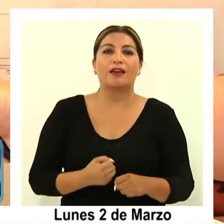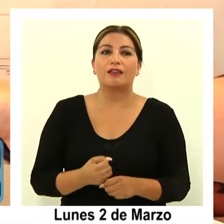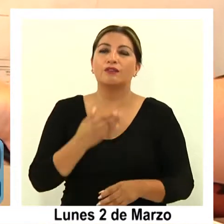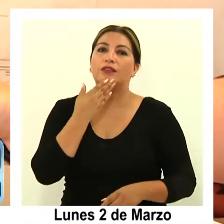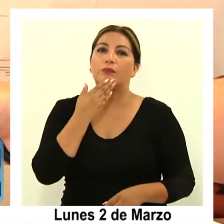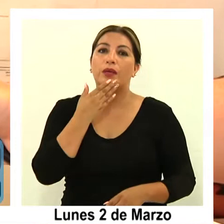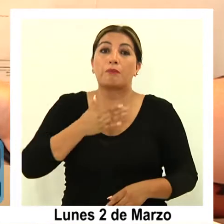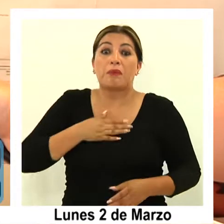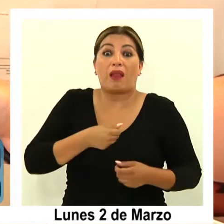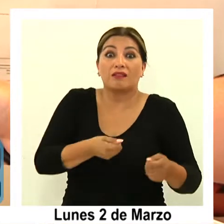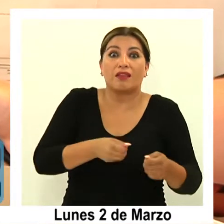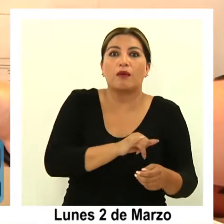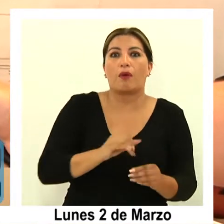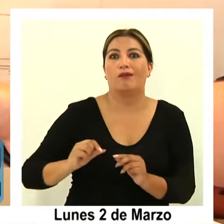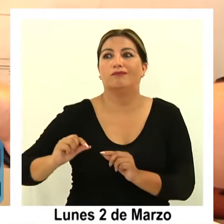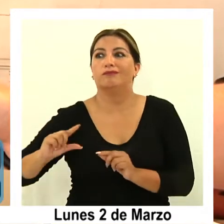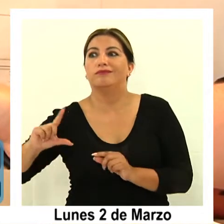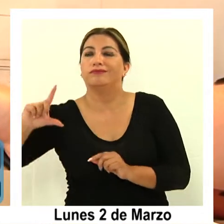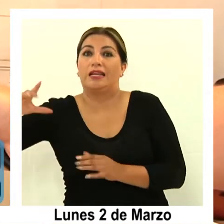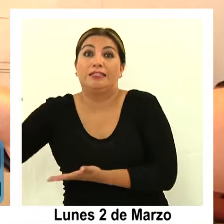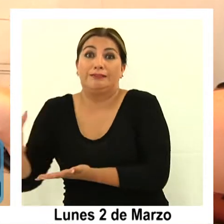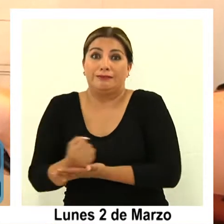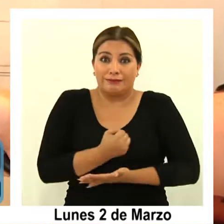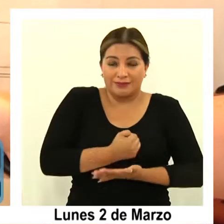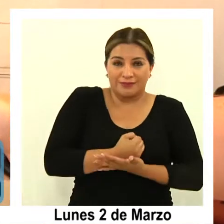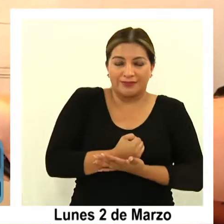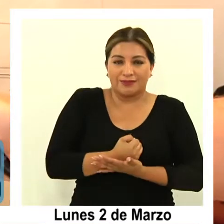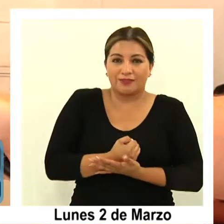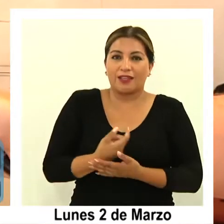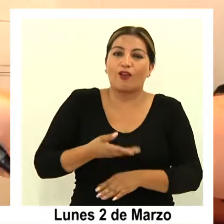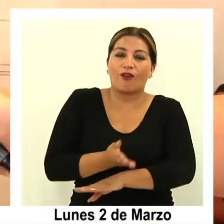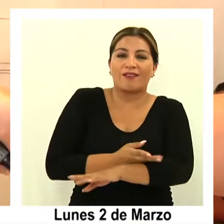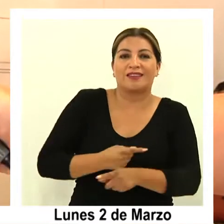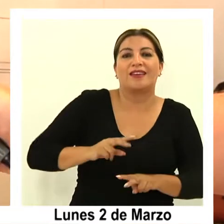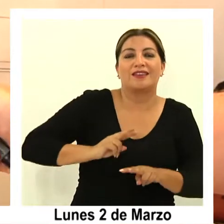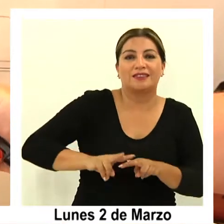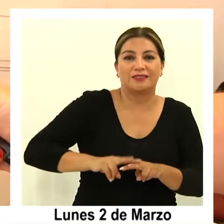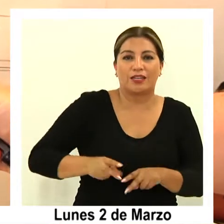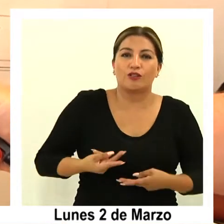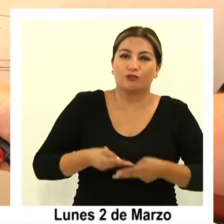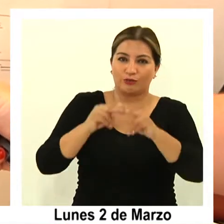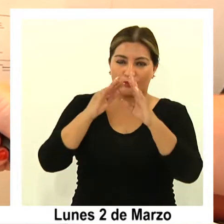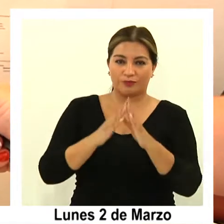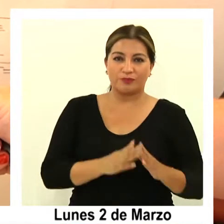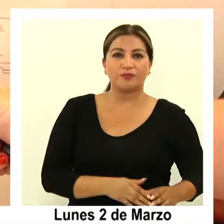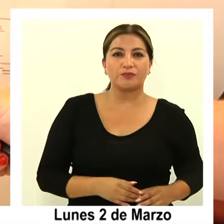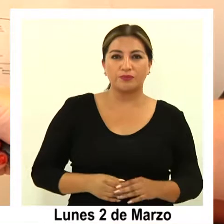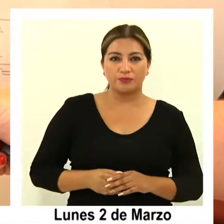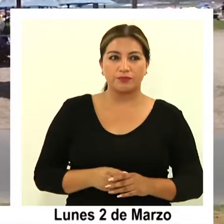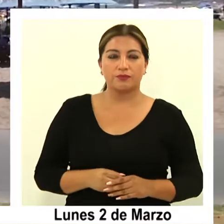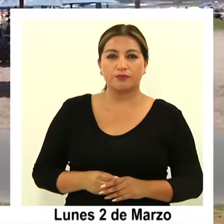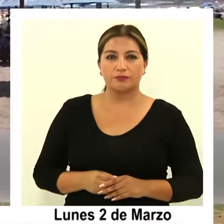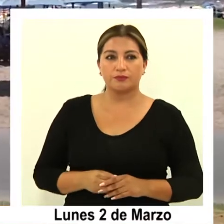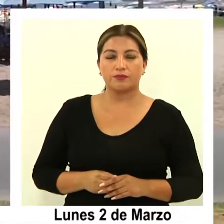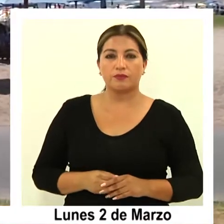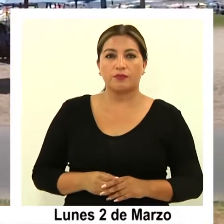meses también para recuperar su inversión de la inversión que hizo en la construcción del stand.